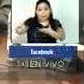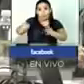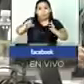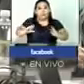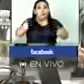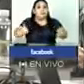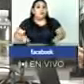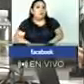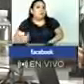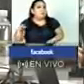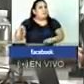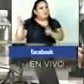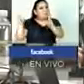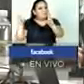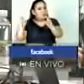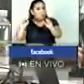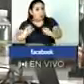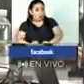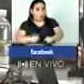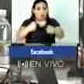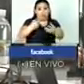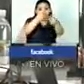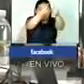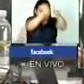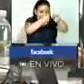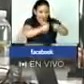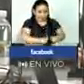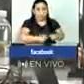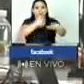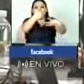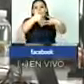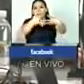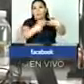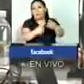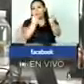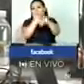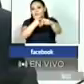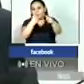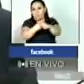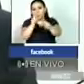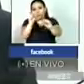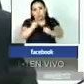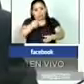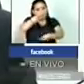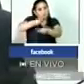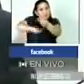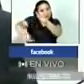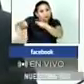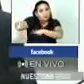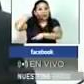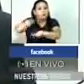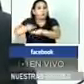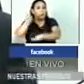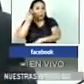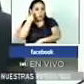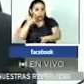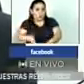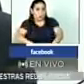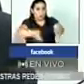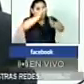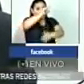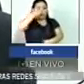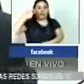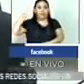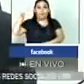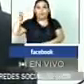con la que se busca reformar la ley del presupuesto para que se les permita hacer transferencias de fondos hacia ANDA por